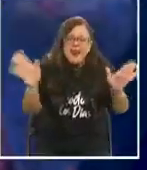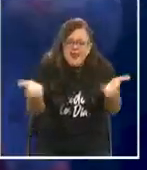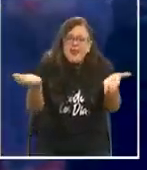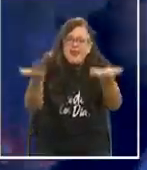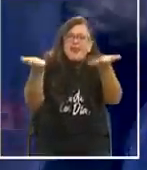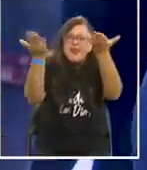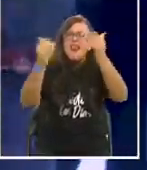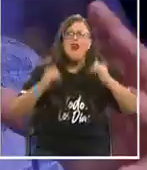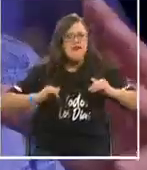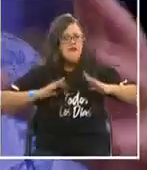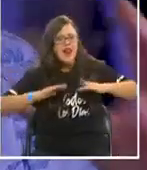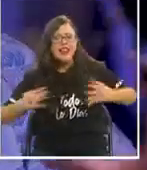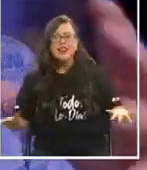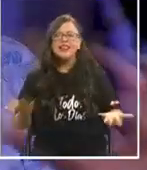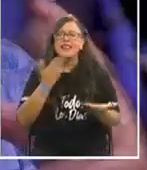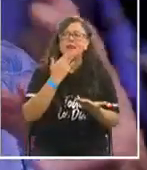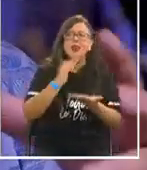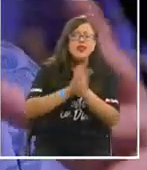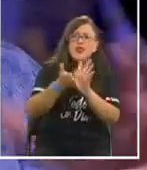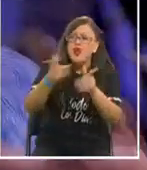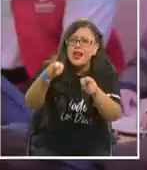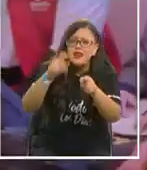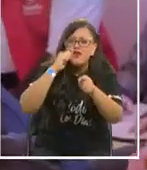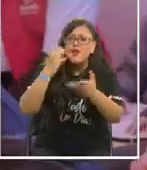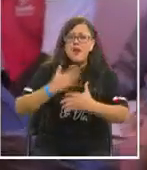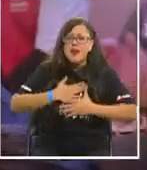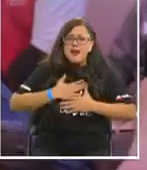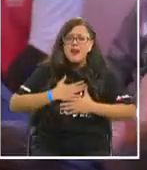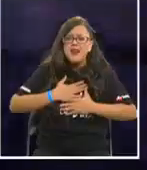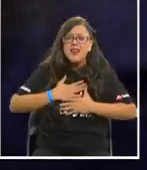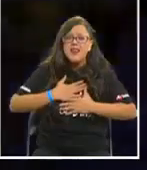Y cómo... y todo eso para mí es fiesta.